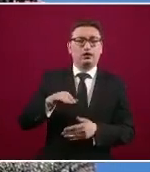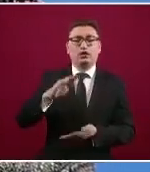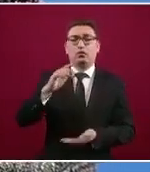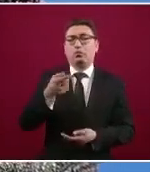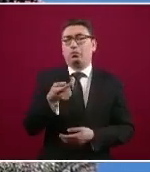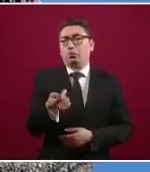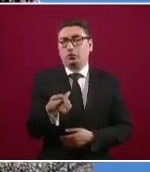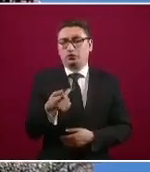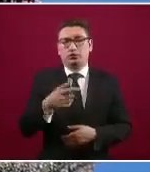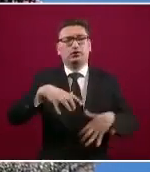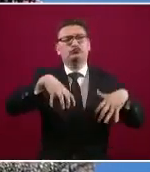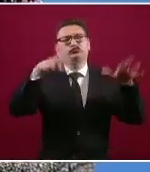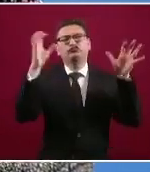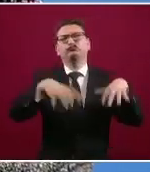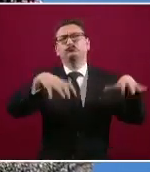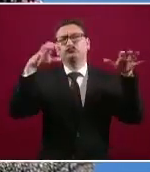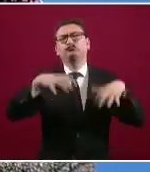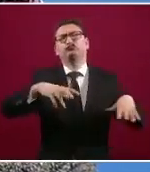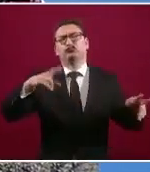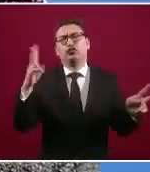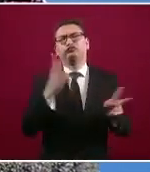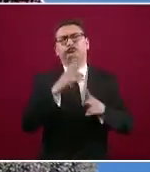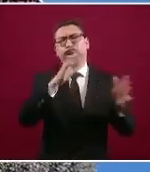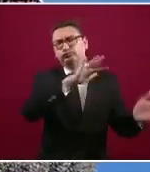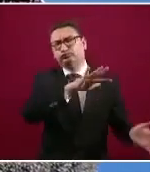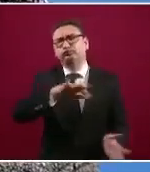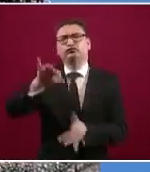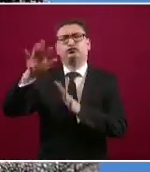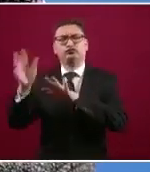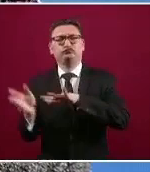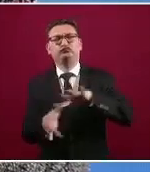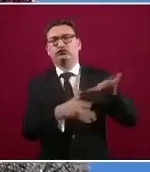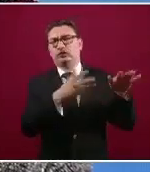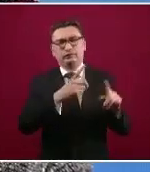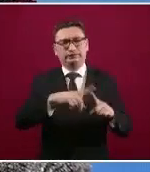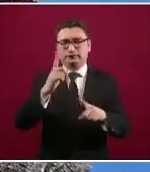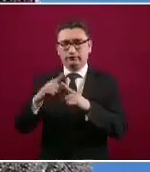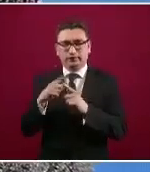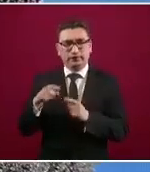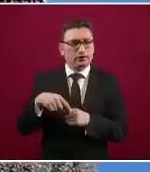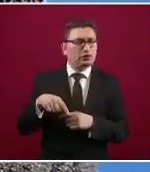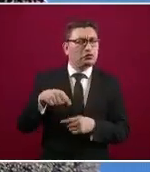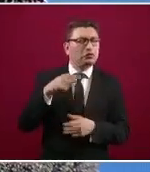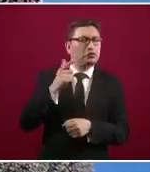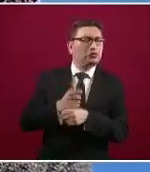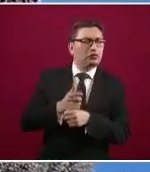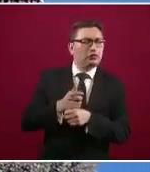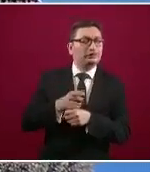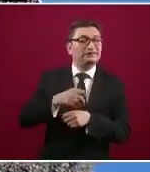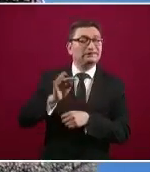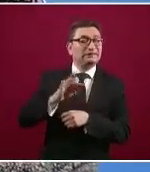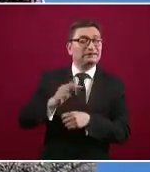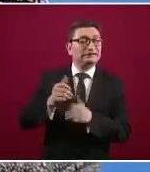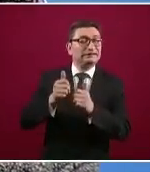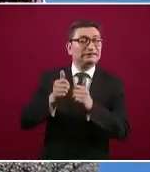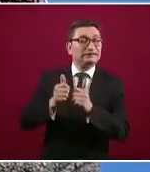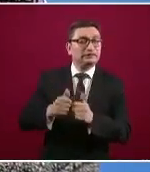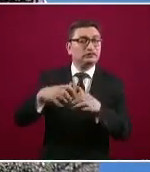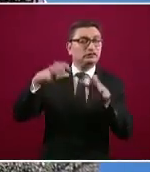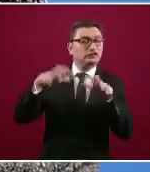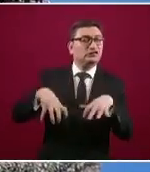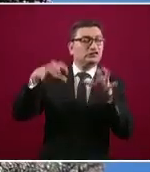que son tormentas tropicales, pero que transitan muy lentamente, se quedan mucho tiempo en un lugar y tenemos también